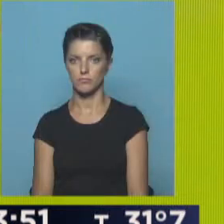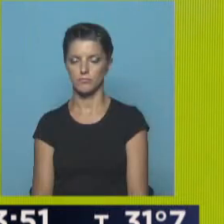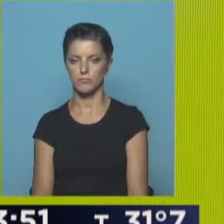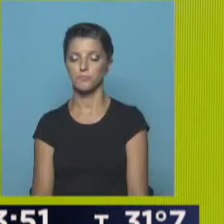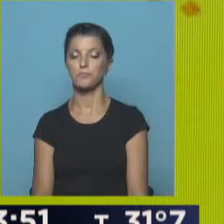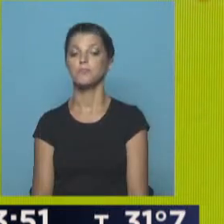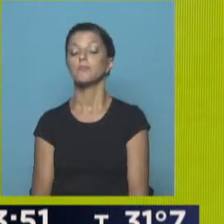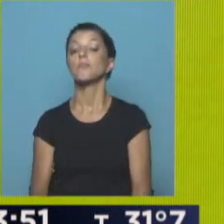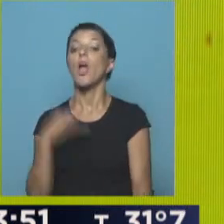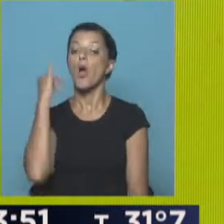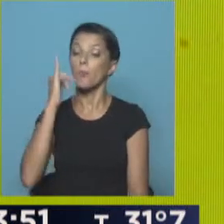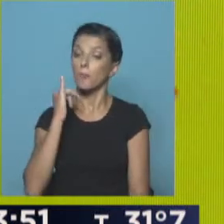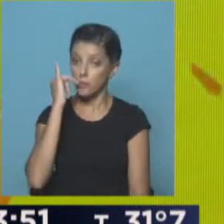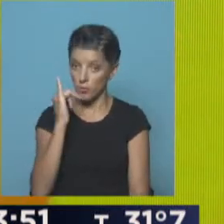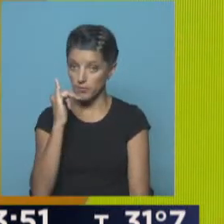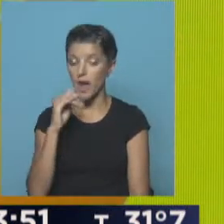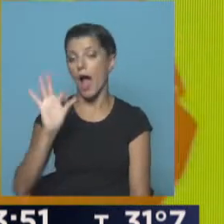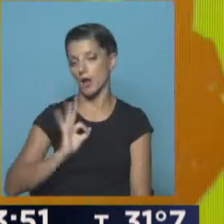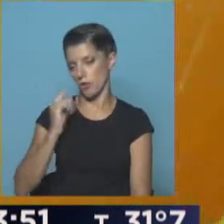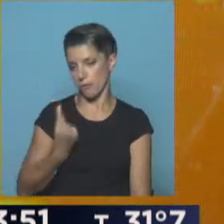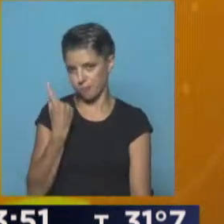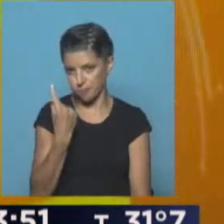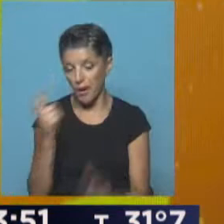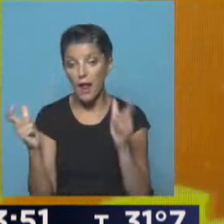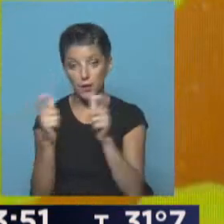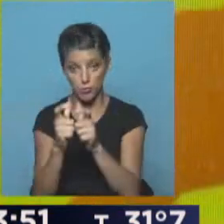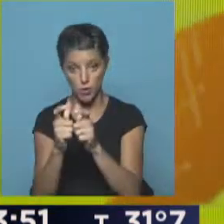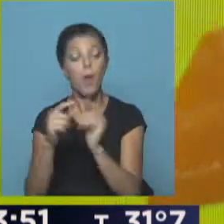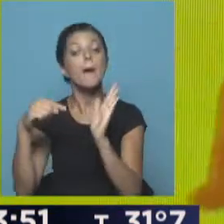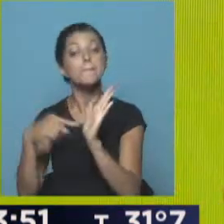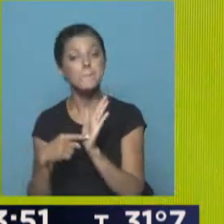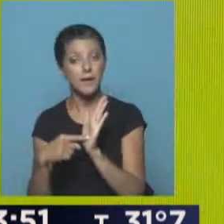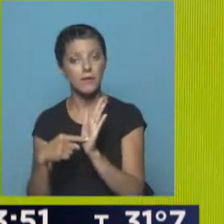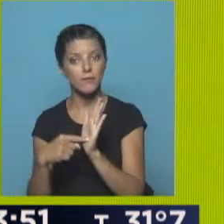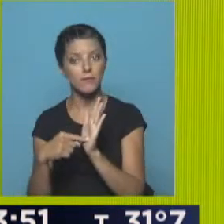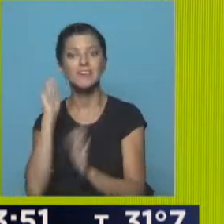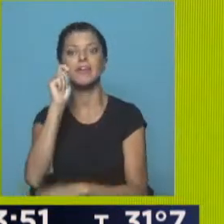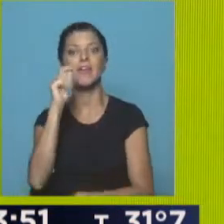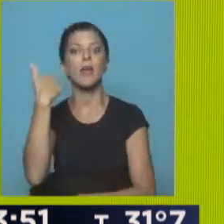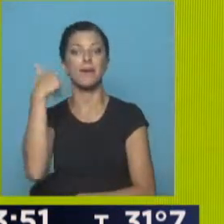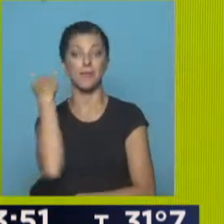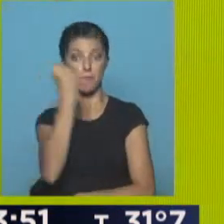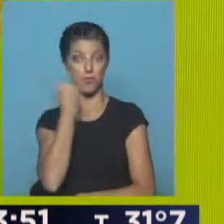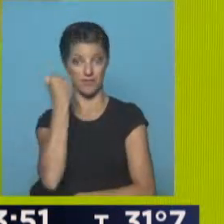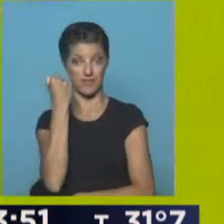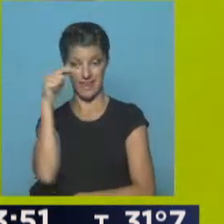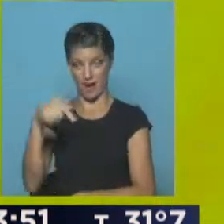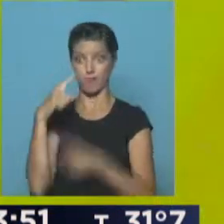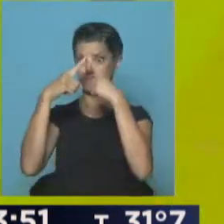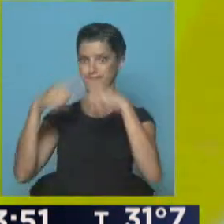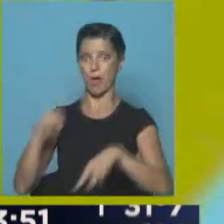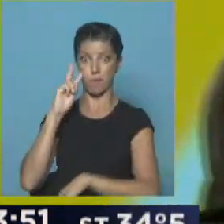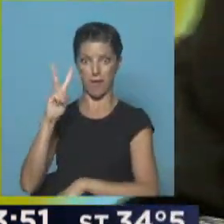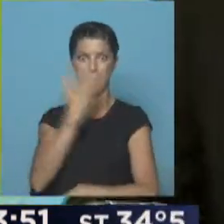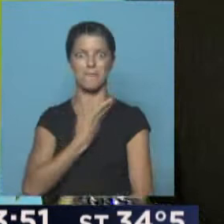Decíamos entonces que se reunieron como todos los años, pero lo que no ocurrió como todos los años es quién fue la figura principal. Y efectivamente lo veíamos ahí al